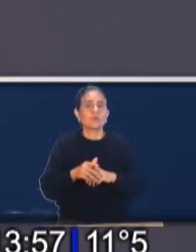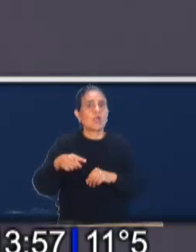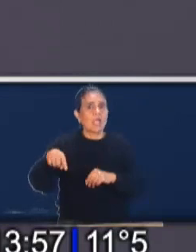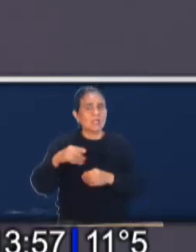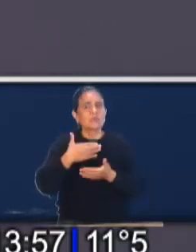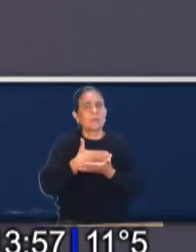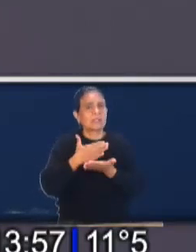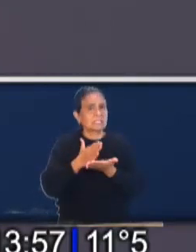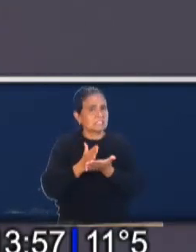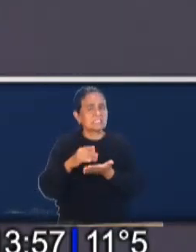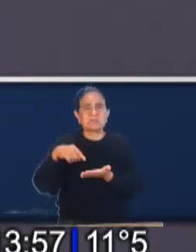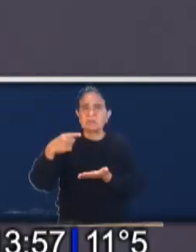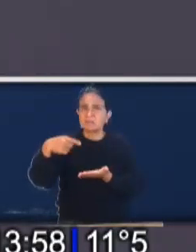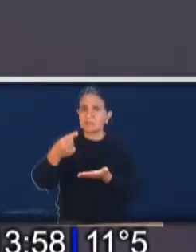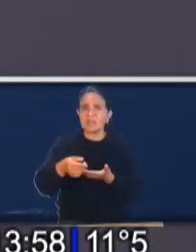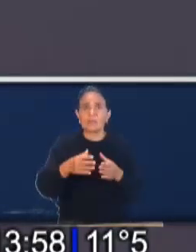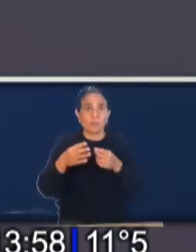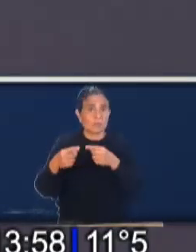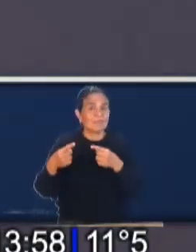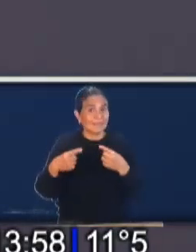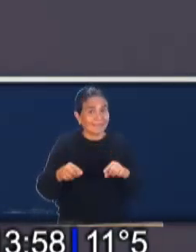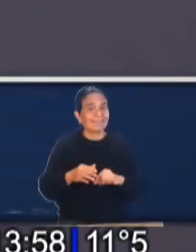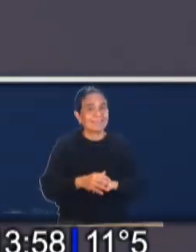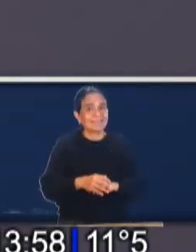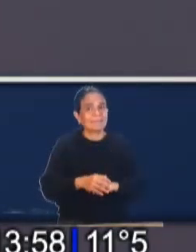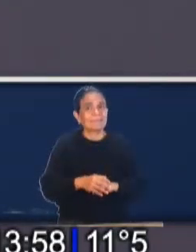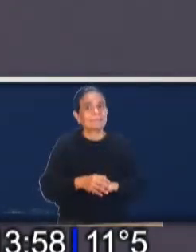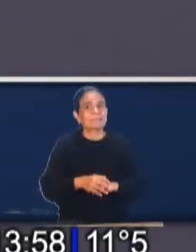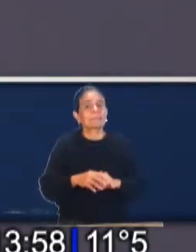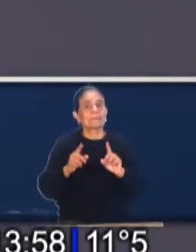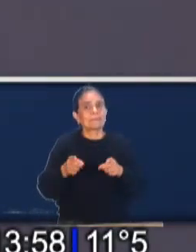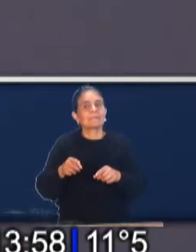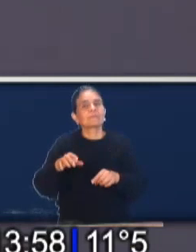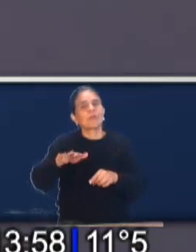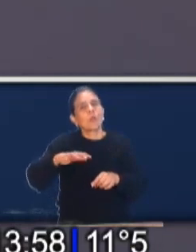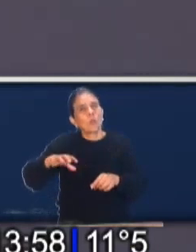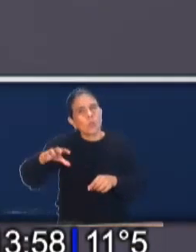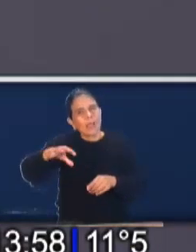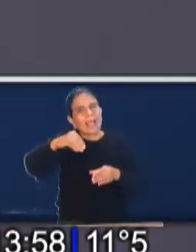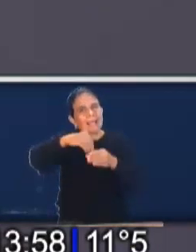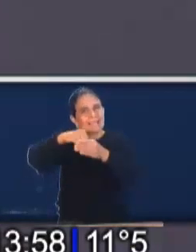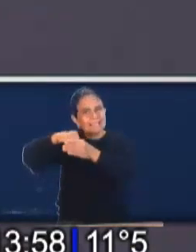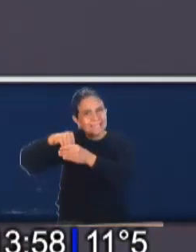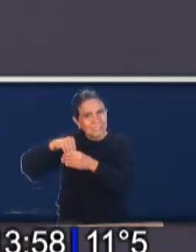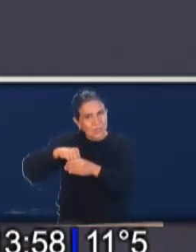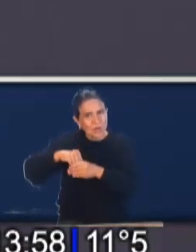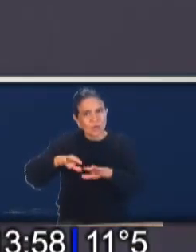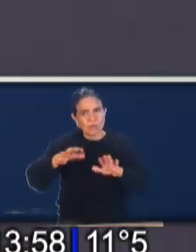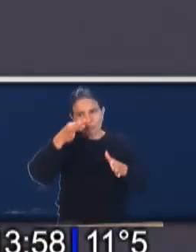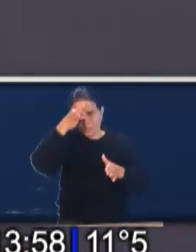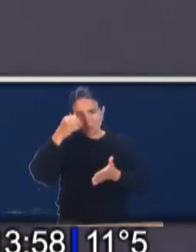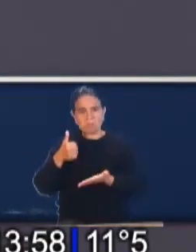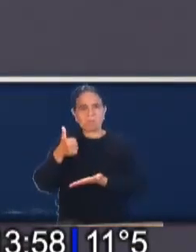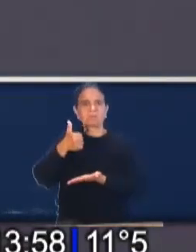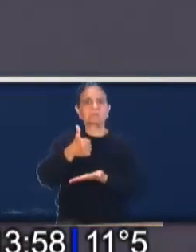participan en las diferentes categorías, y es de resaltar también, digamos, que las localidades del interior conquistan los escenarios en esta